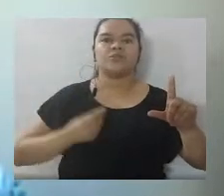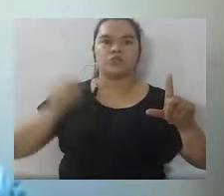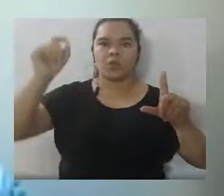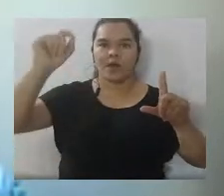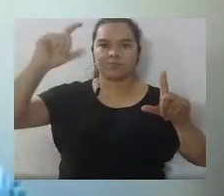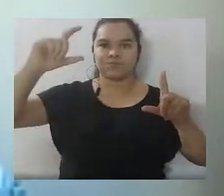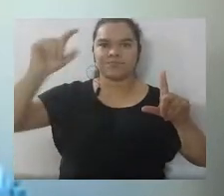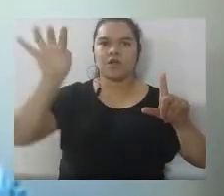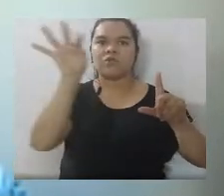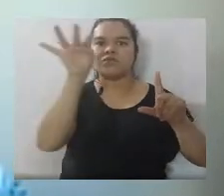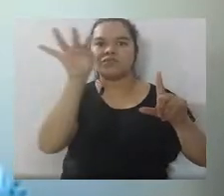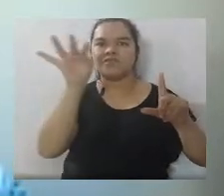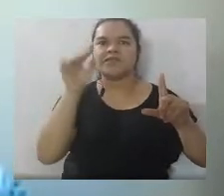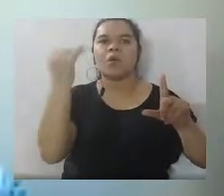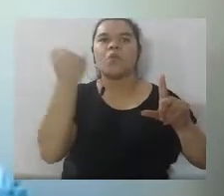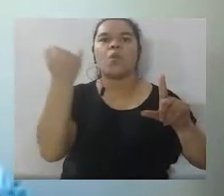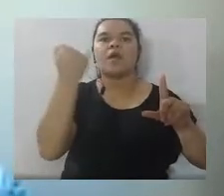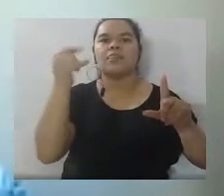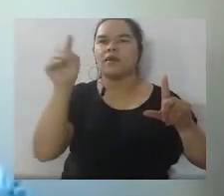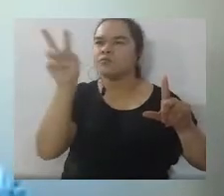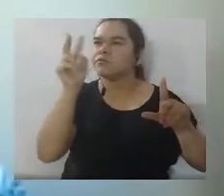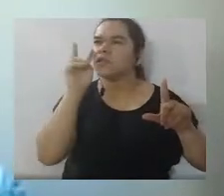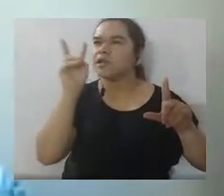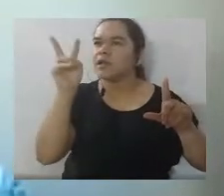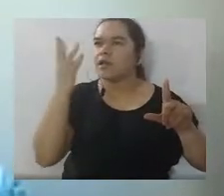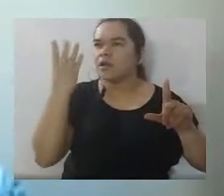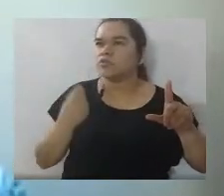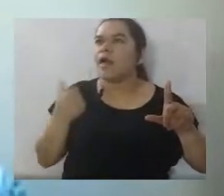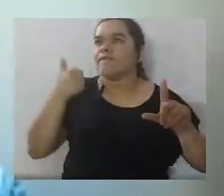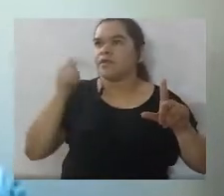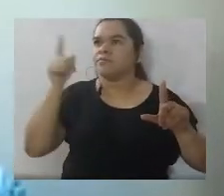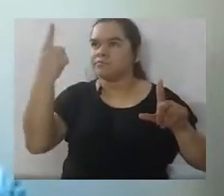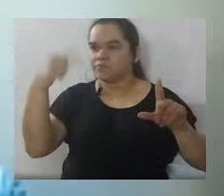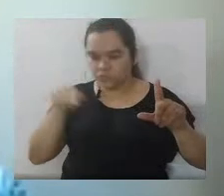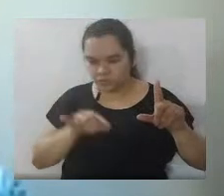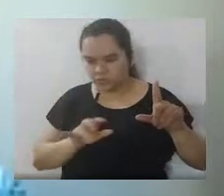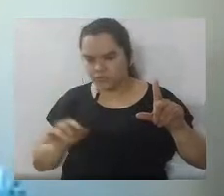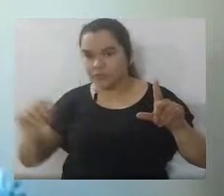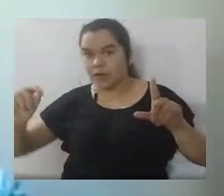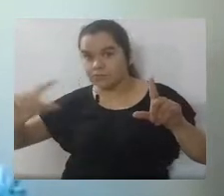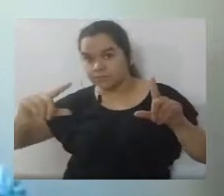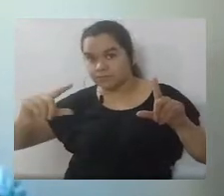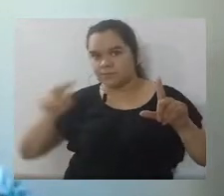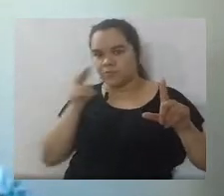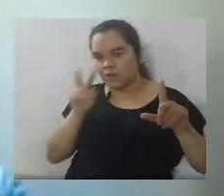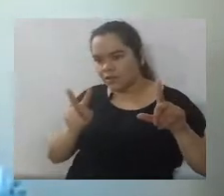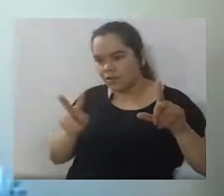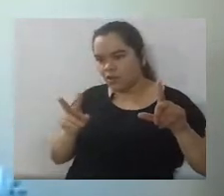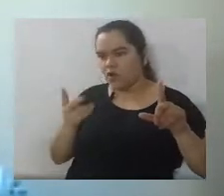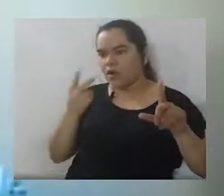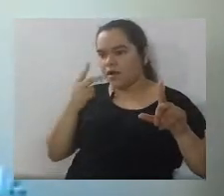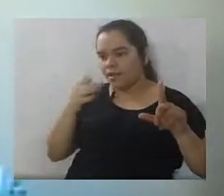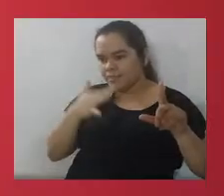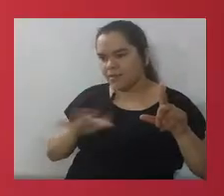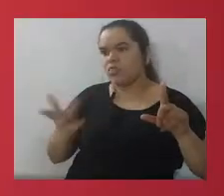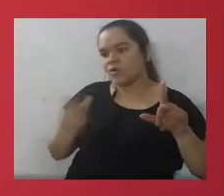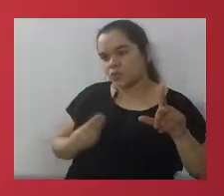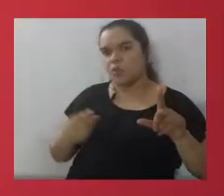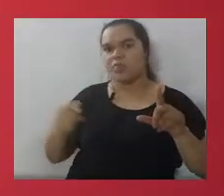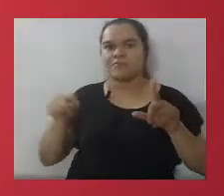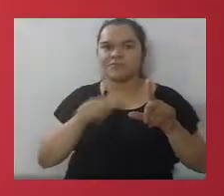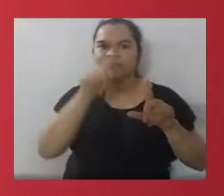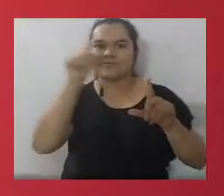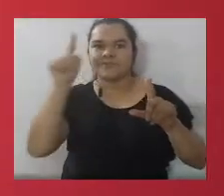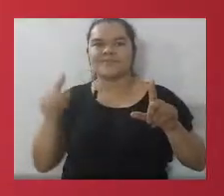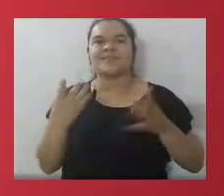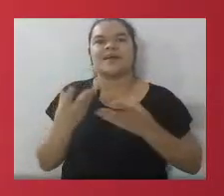poder presentar la documentación requerida, todo de manera virtual. Obviamente, Chiqui, todo esto